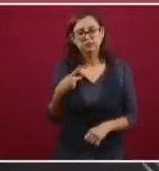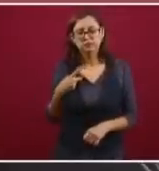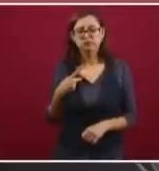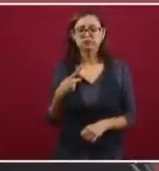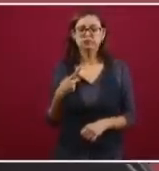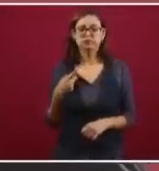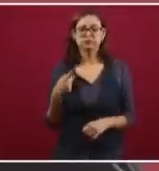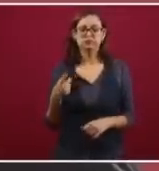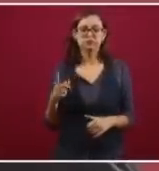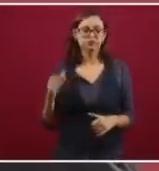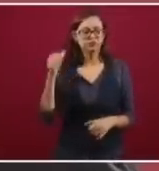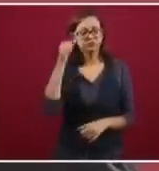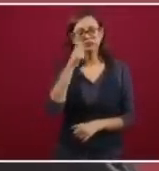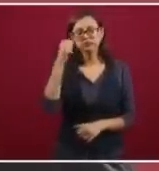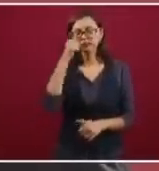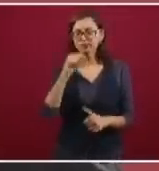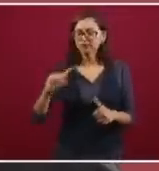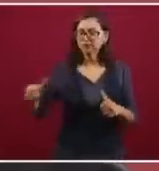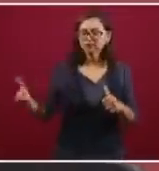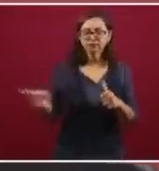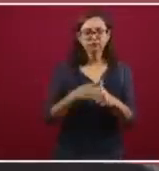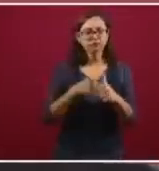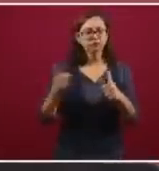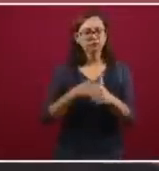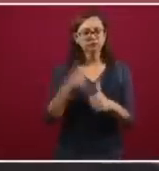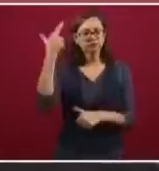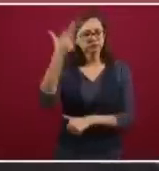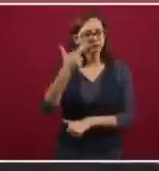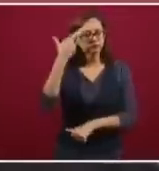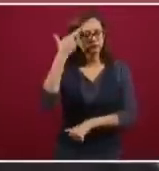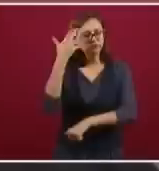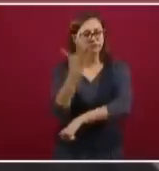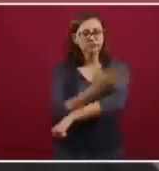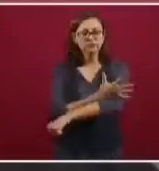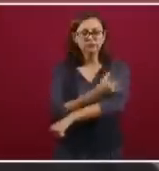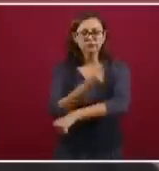que pongamos por delante la honestidad,